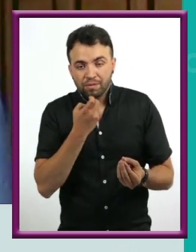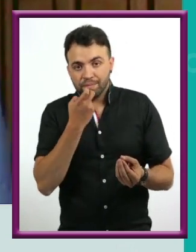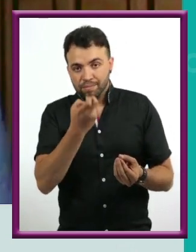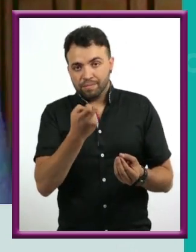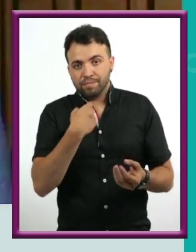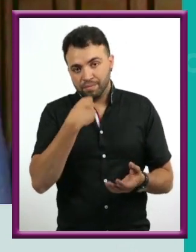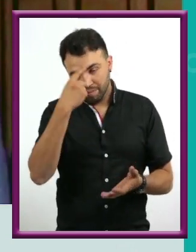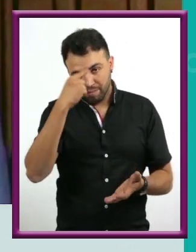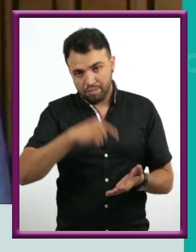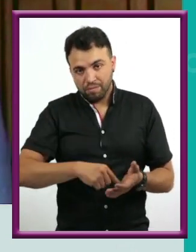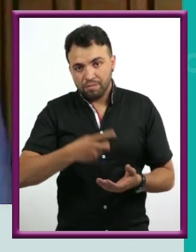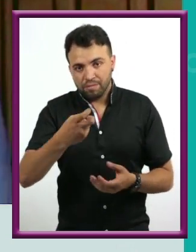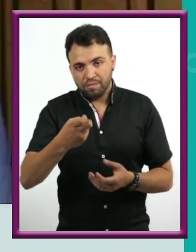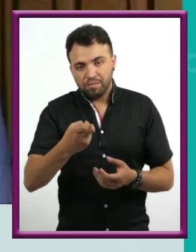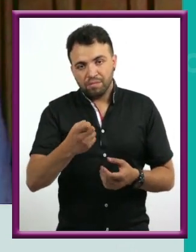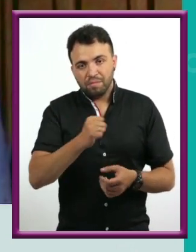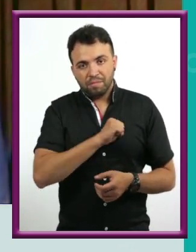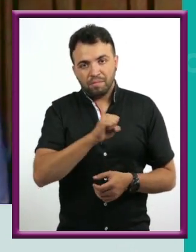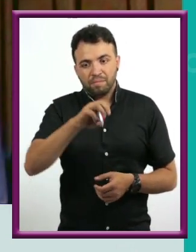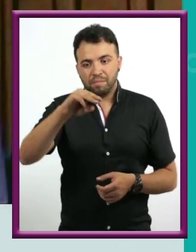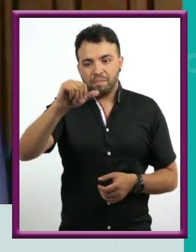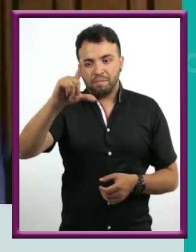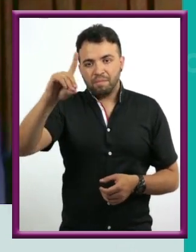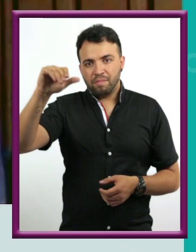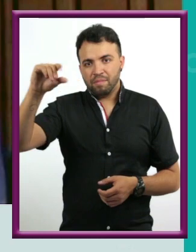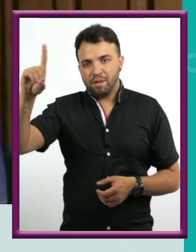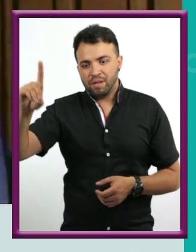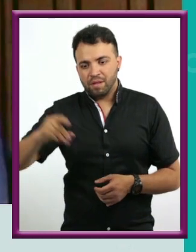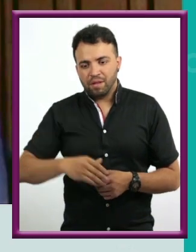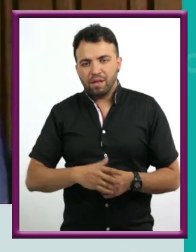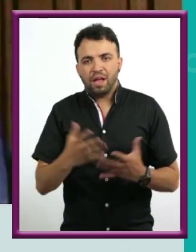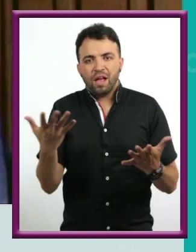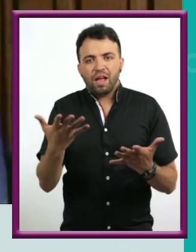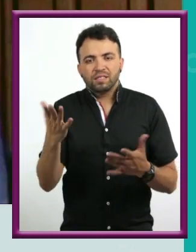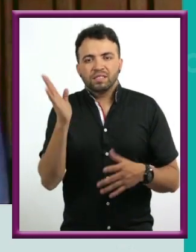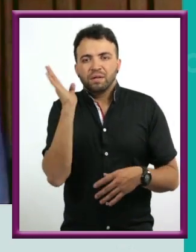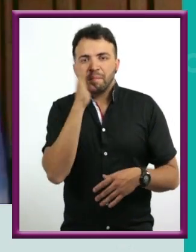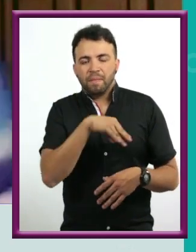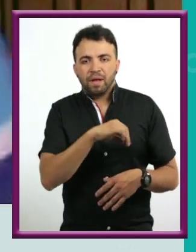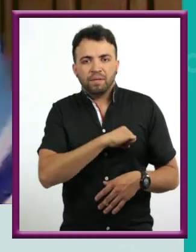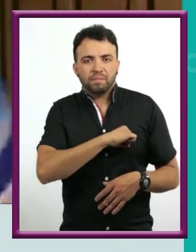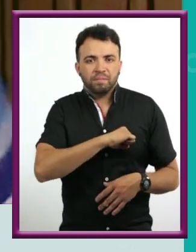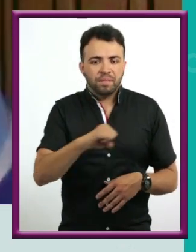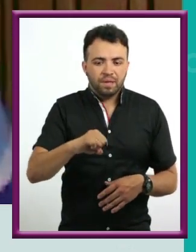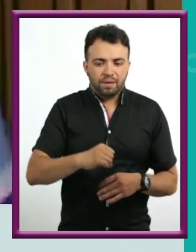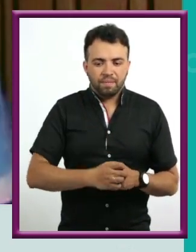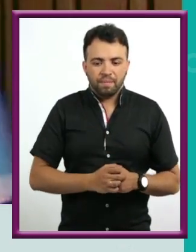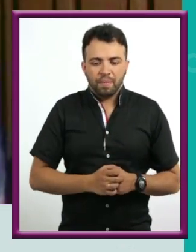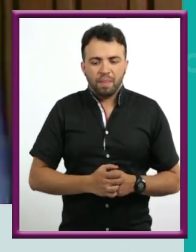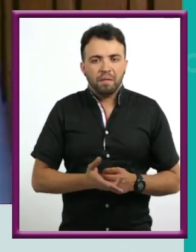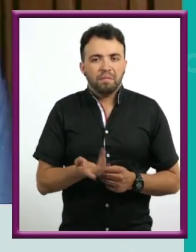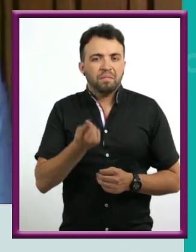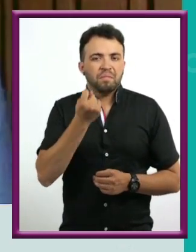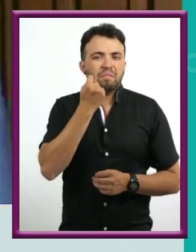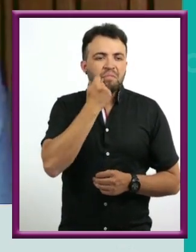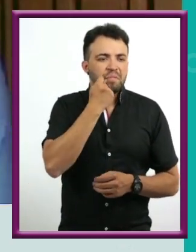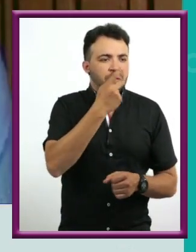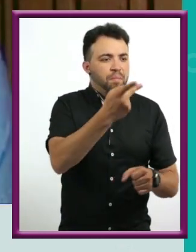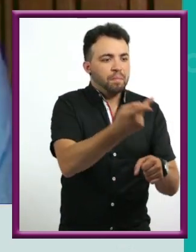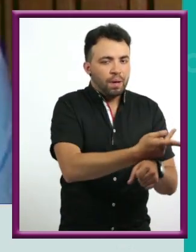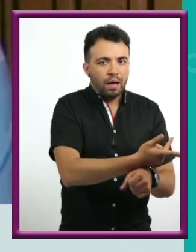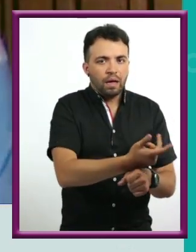vivo en general, yo pienso que eso, considero que eso es la maldad. Eso, hacer el mal hacia una